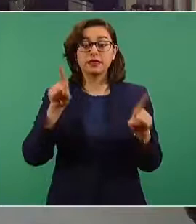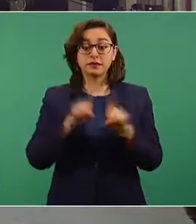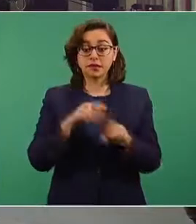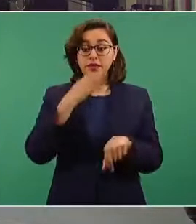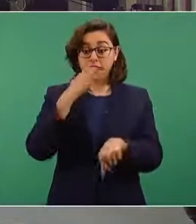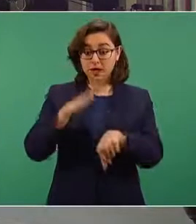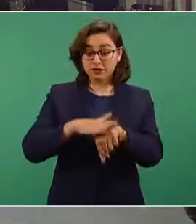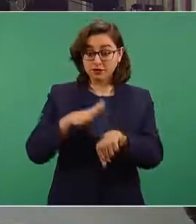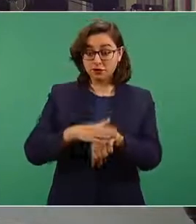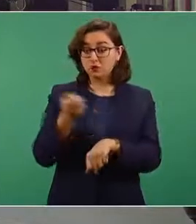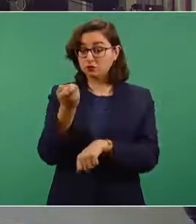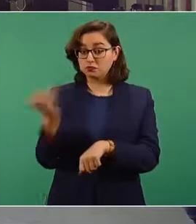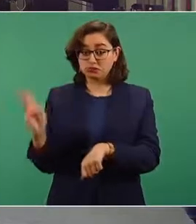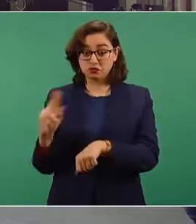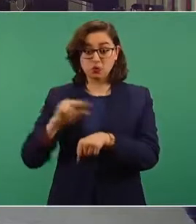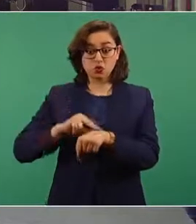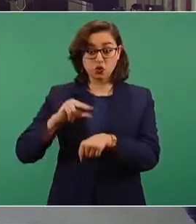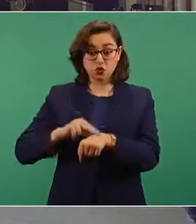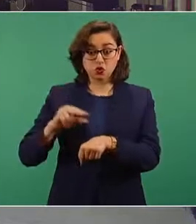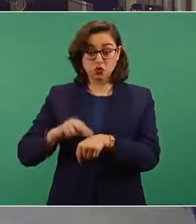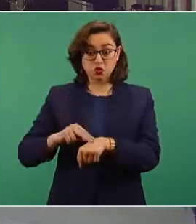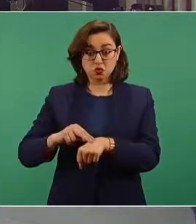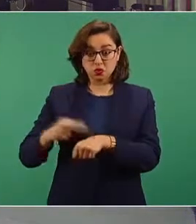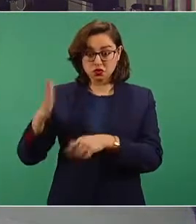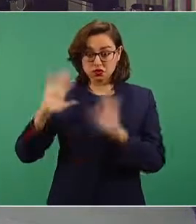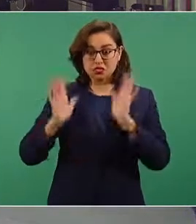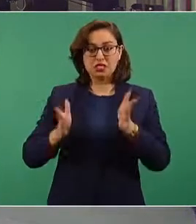los médicos que me vacune